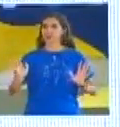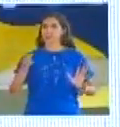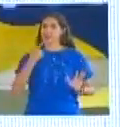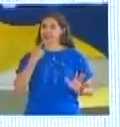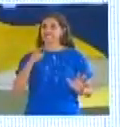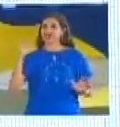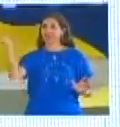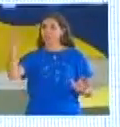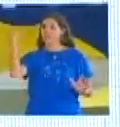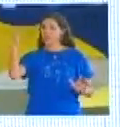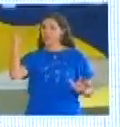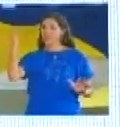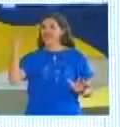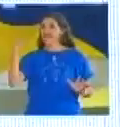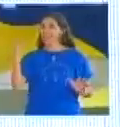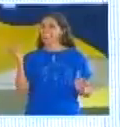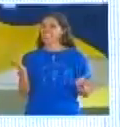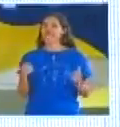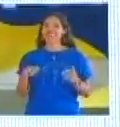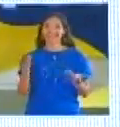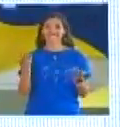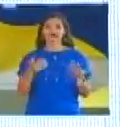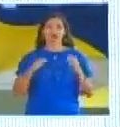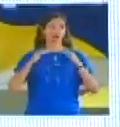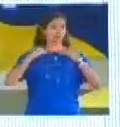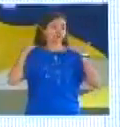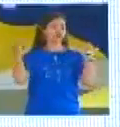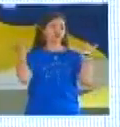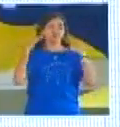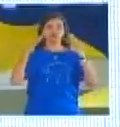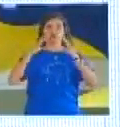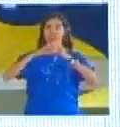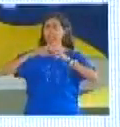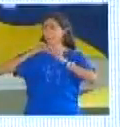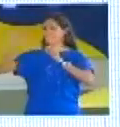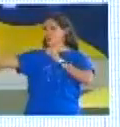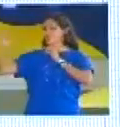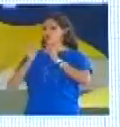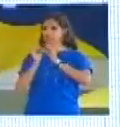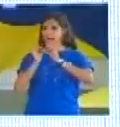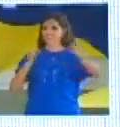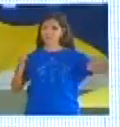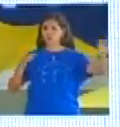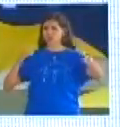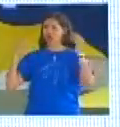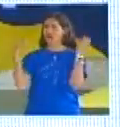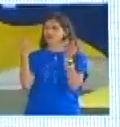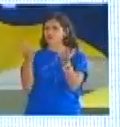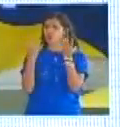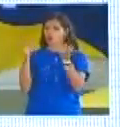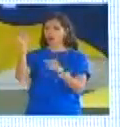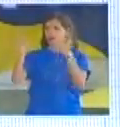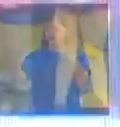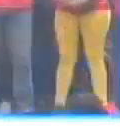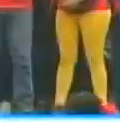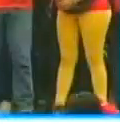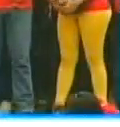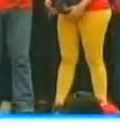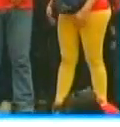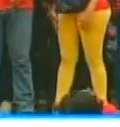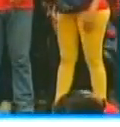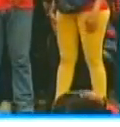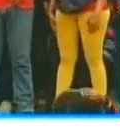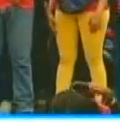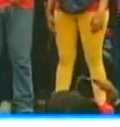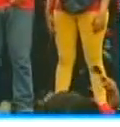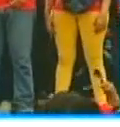San Fernando de Apure está de bote en bote, de punta a punta, el pueblo en la calle. Vamos